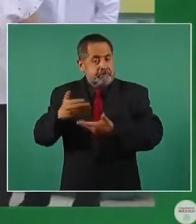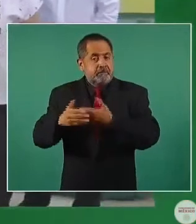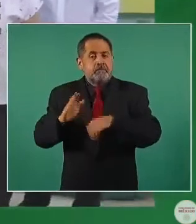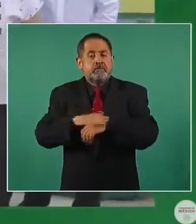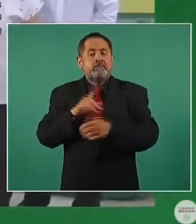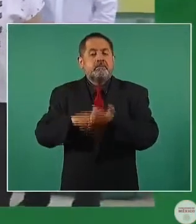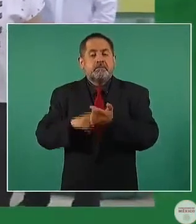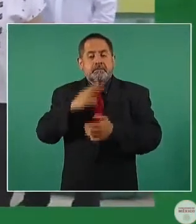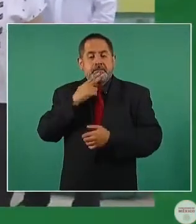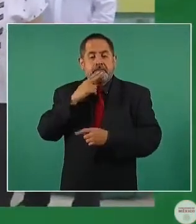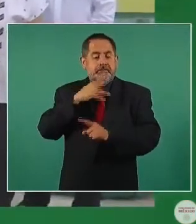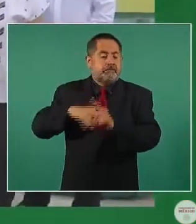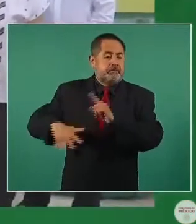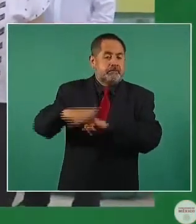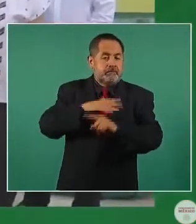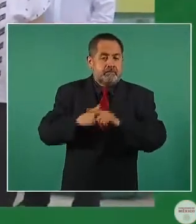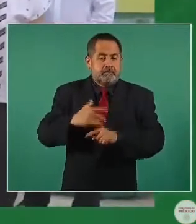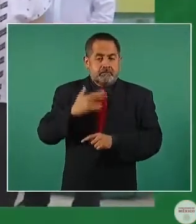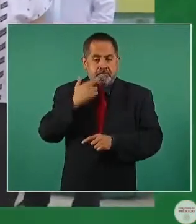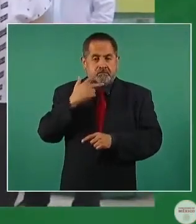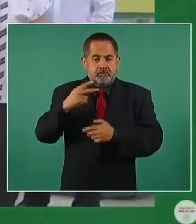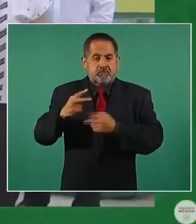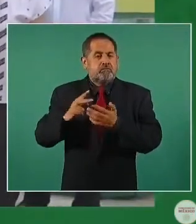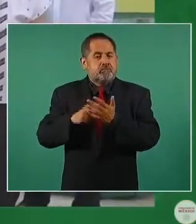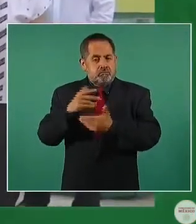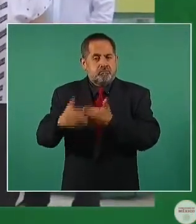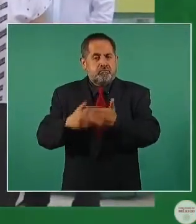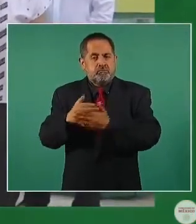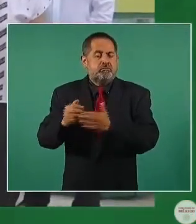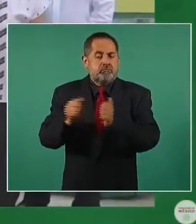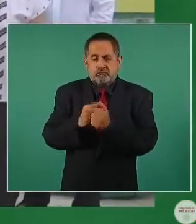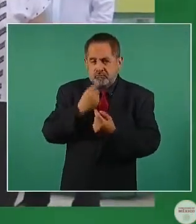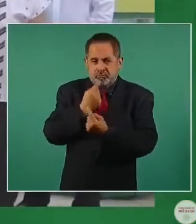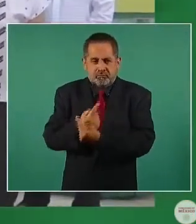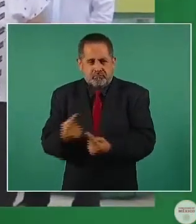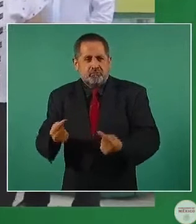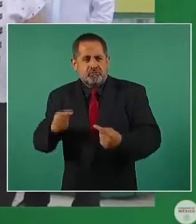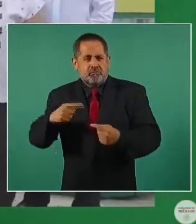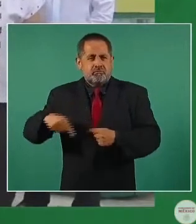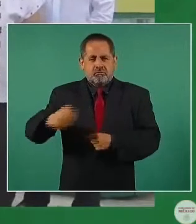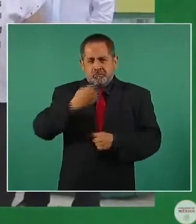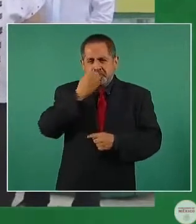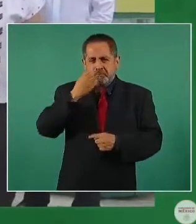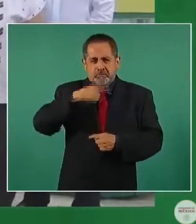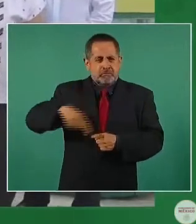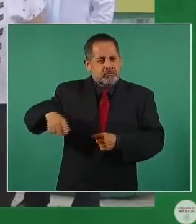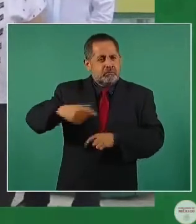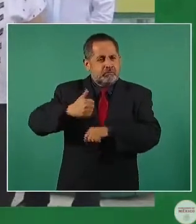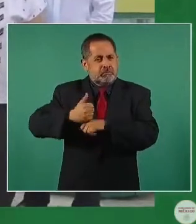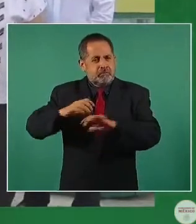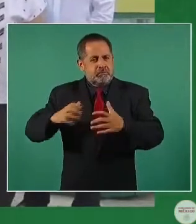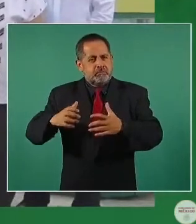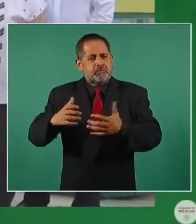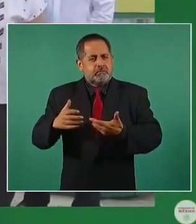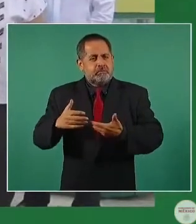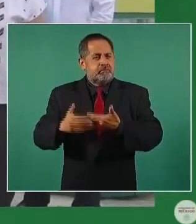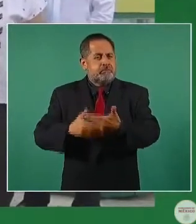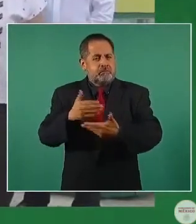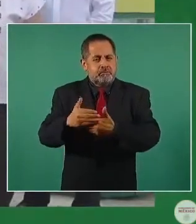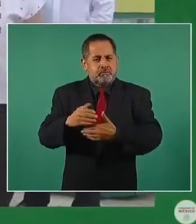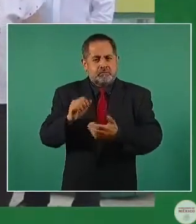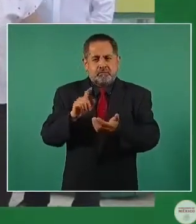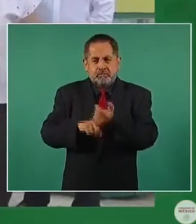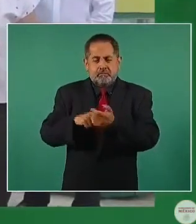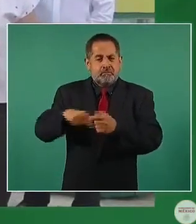un ambiente de nueva cuenta. Desde nuestros niños en esta escuela primaria van a ir a